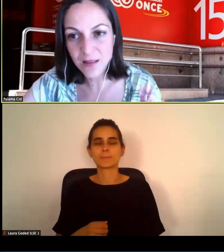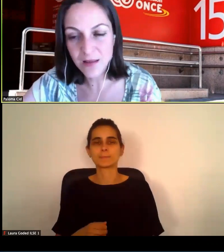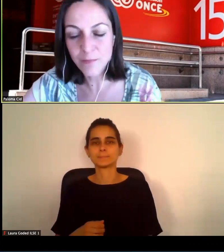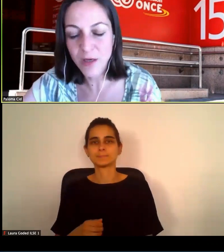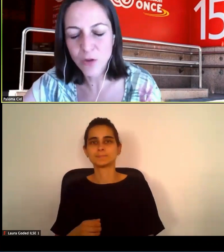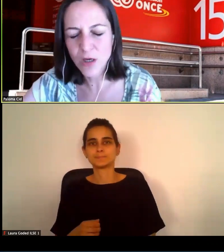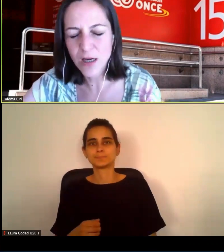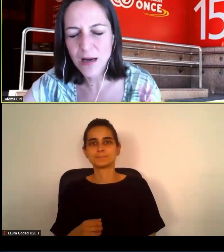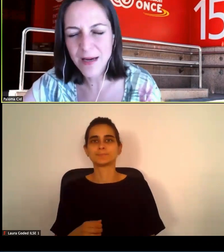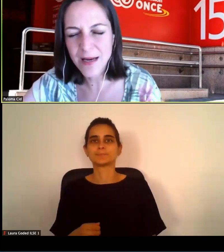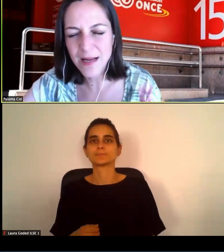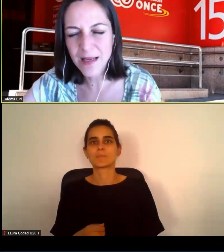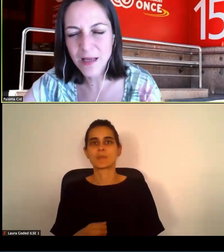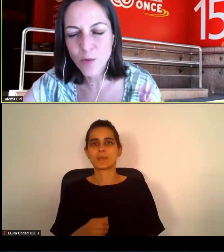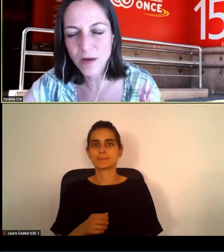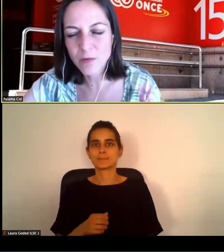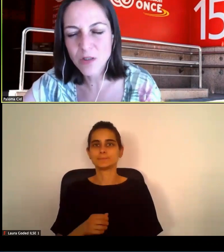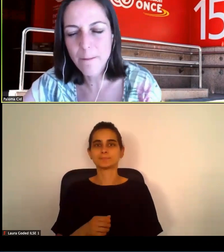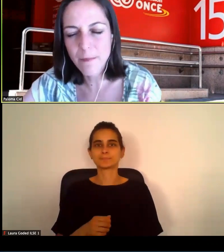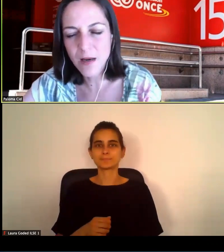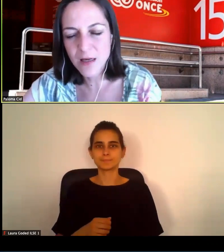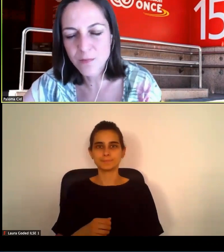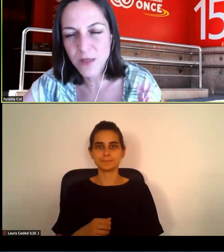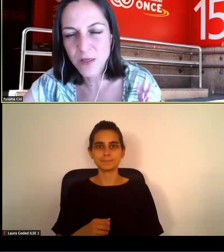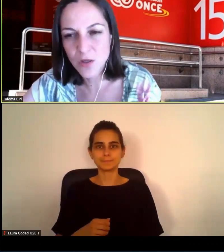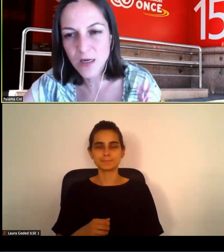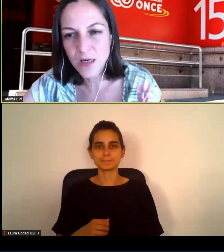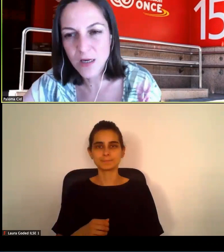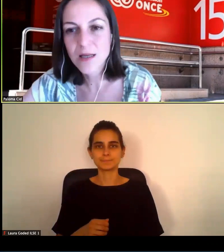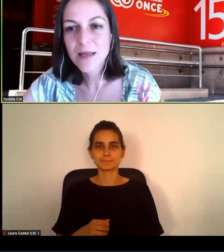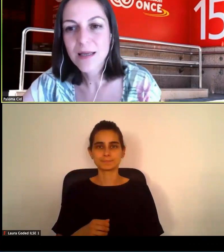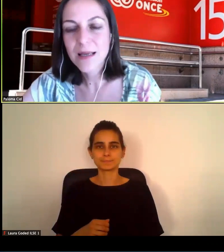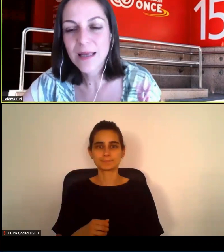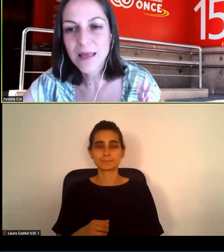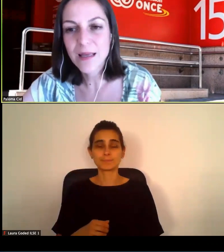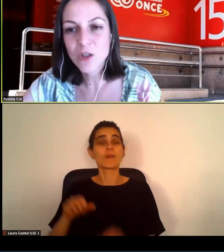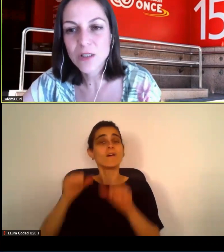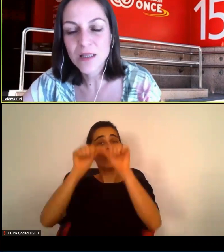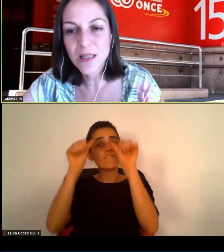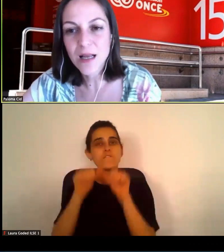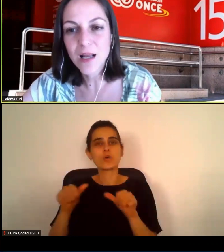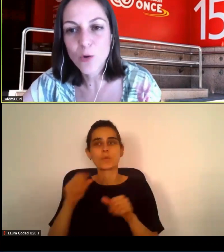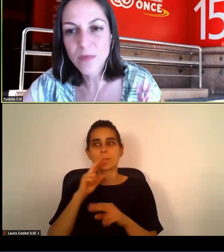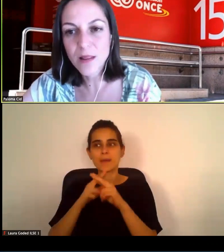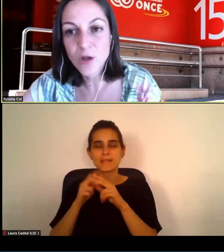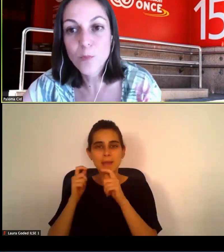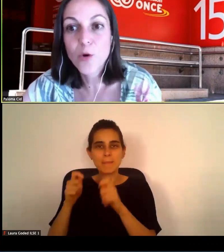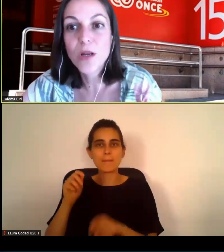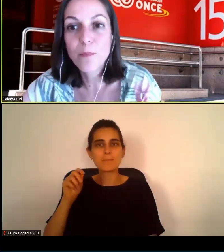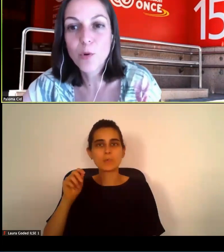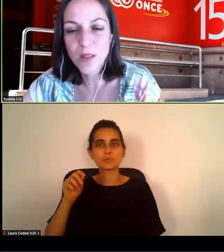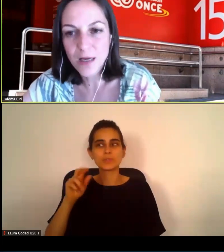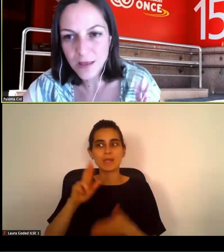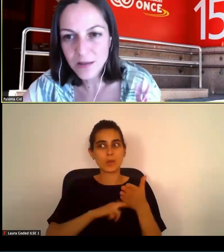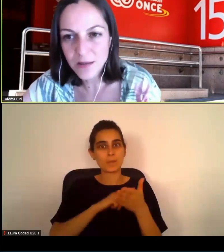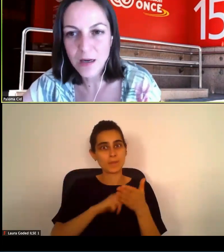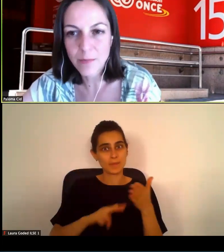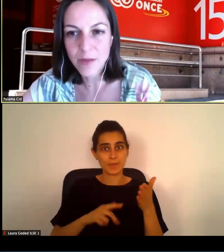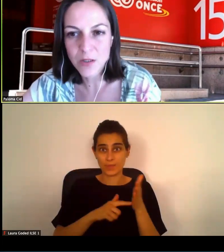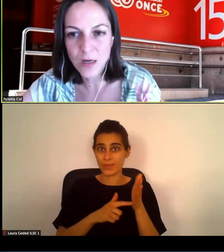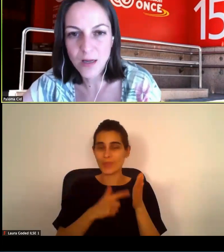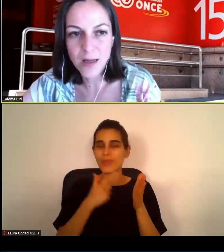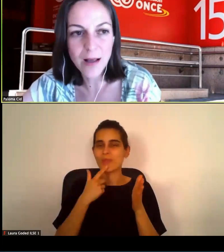discapacidad, la manera en que nombramos a las personas que nos indica la Convención pone por delante